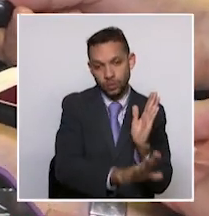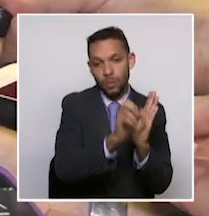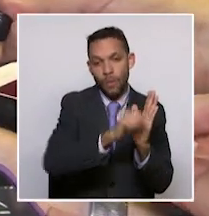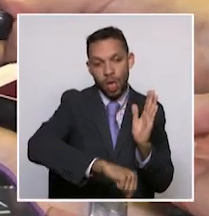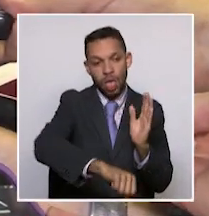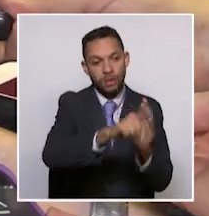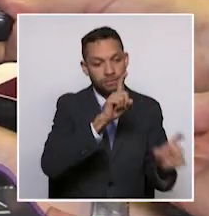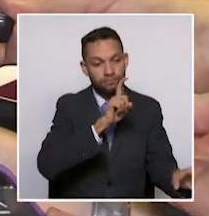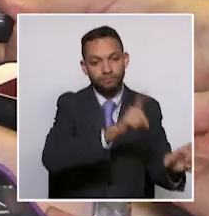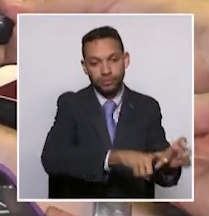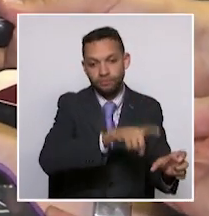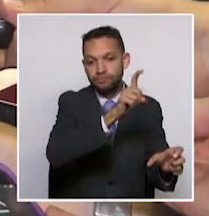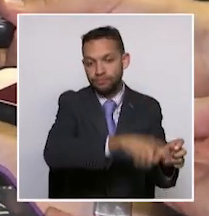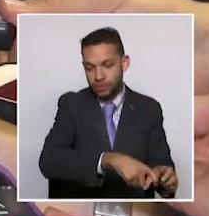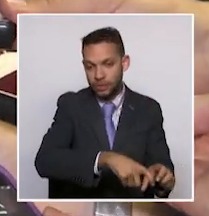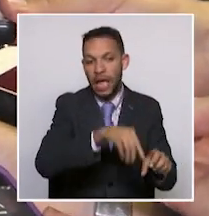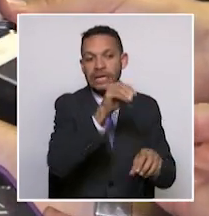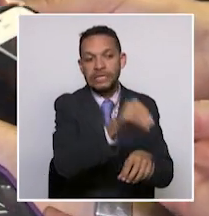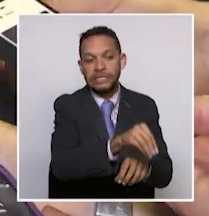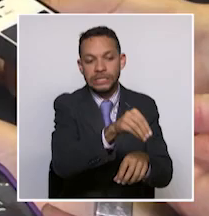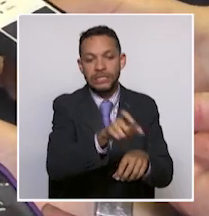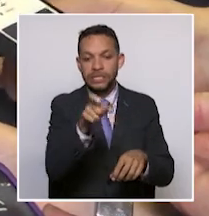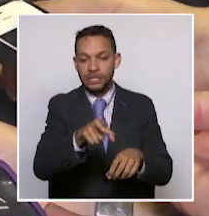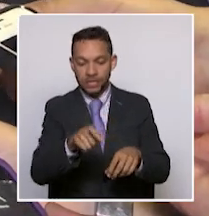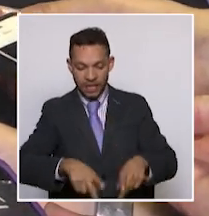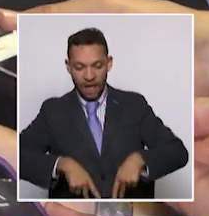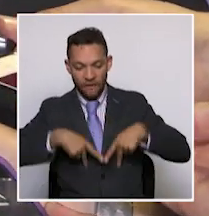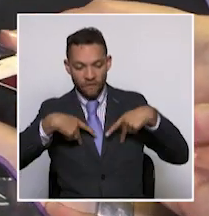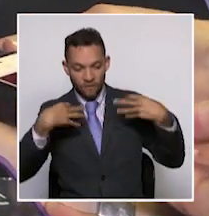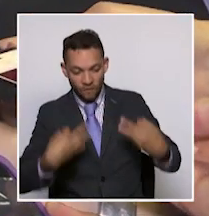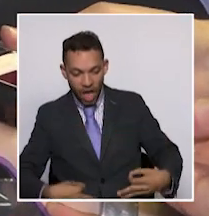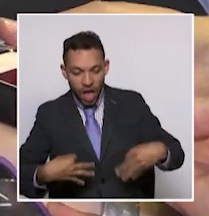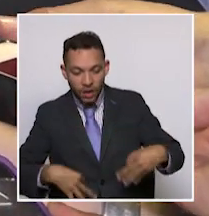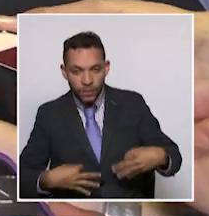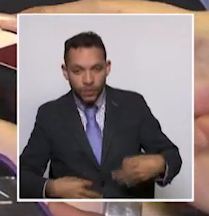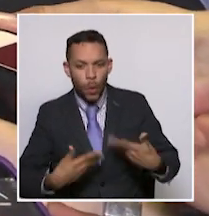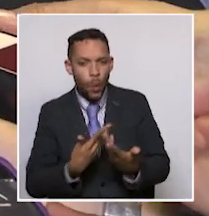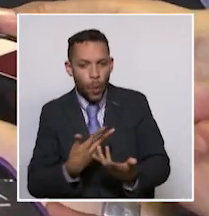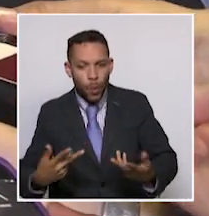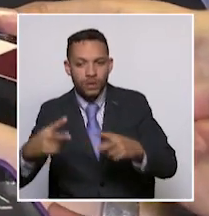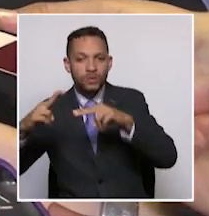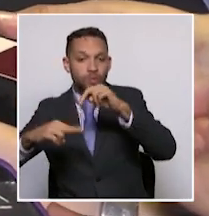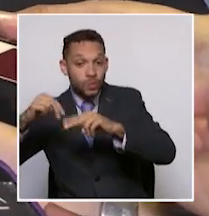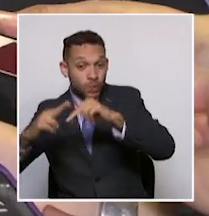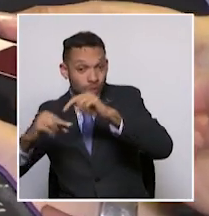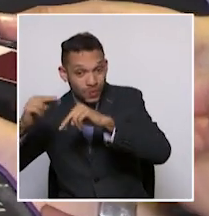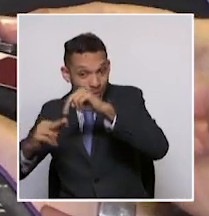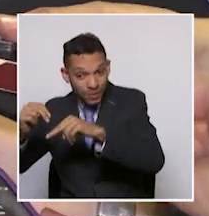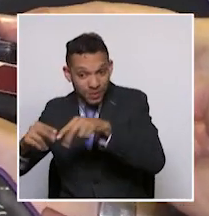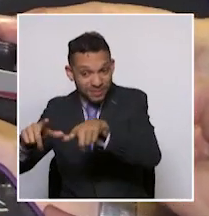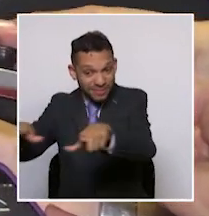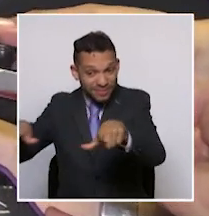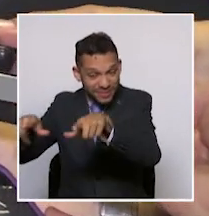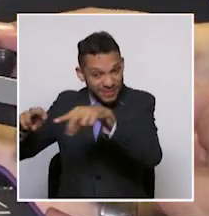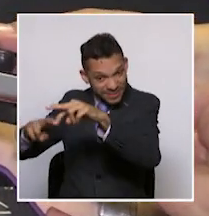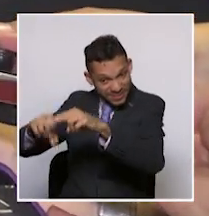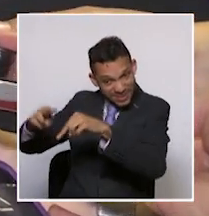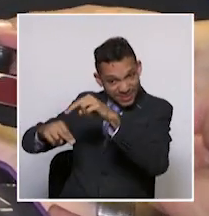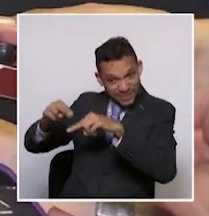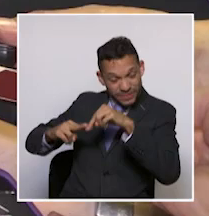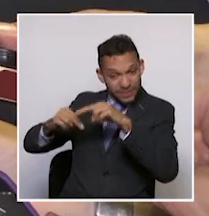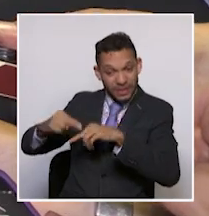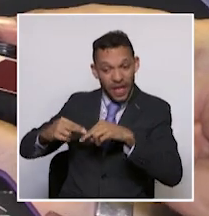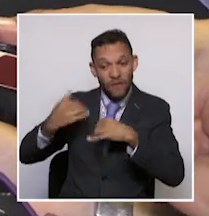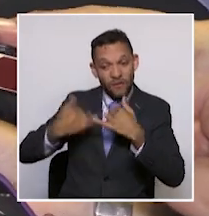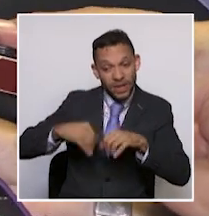Departamento Competitividad y Productividad todas las obras de infraestructura en construcción que se van a desarrollar al final de este